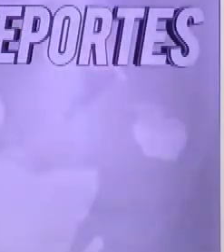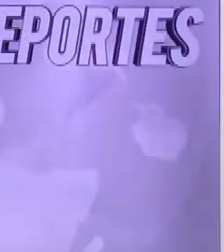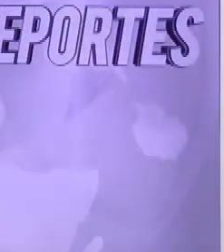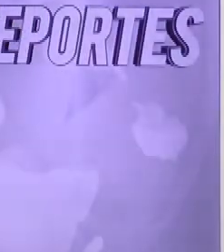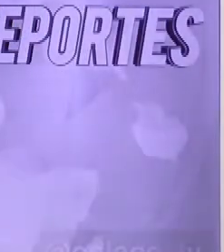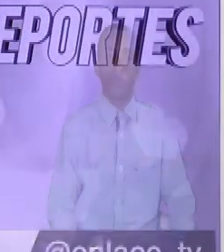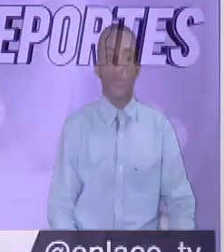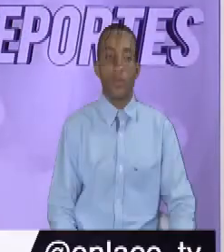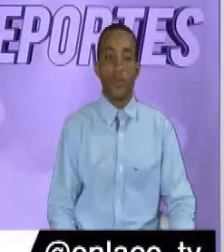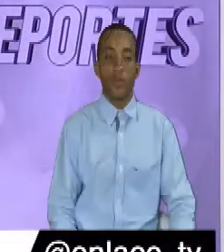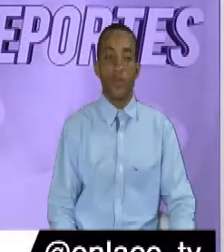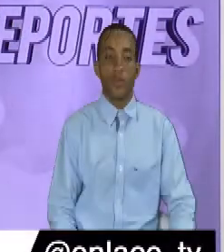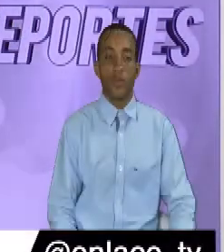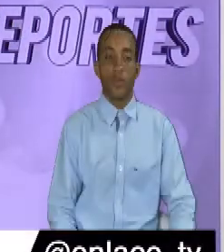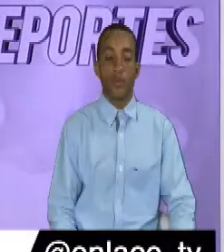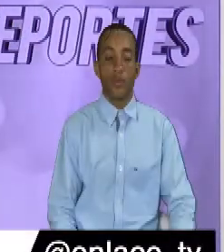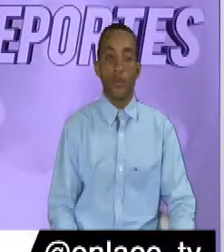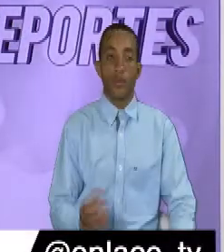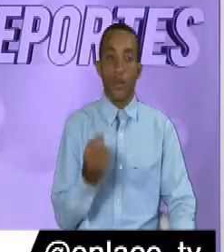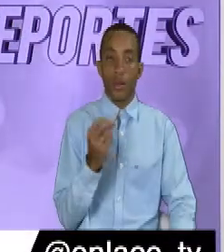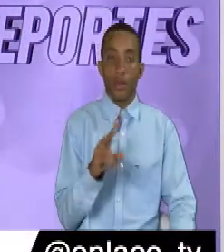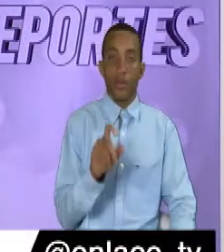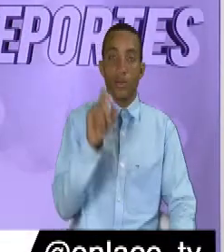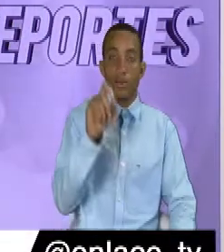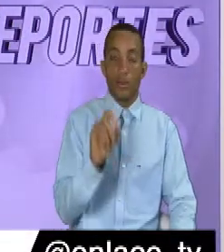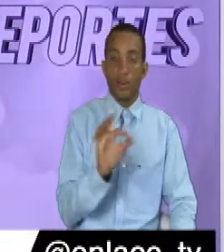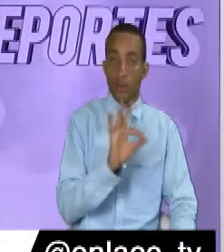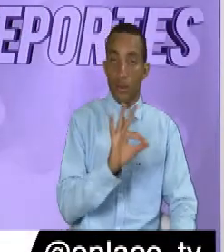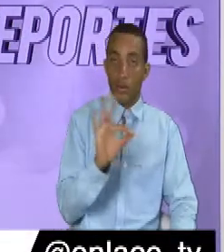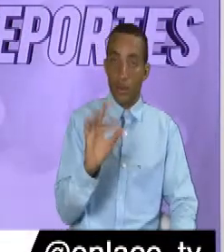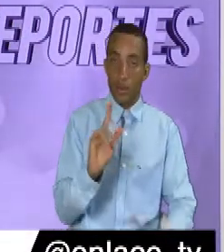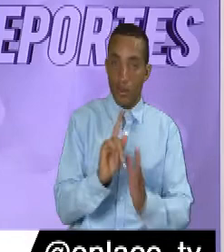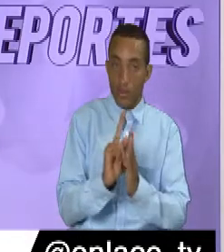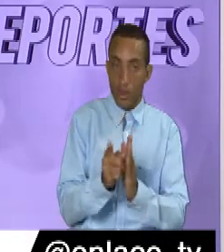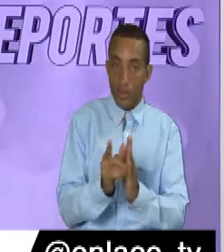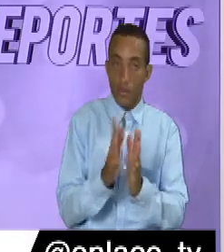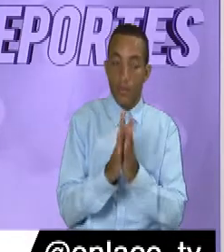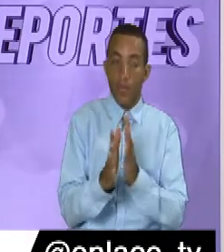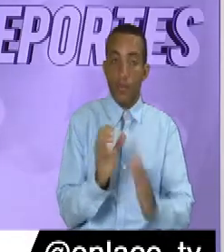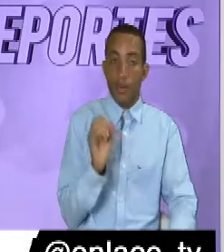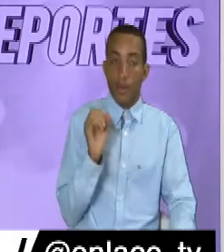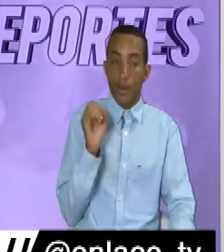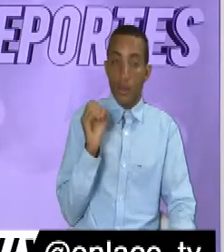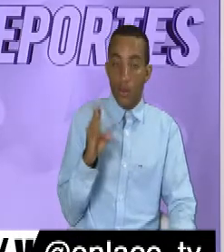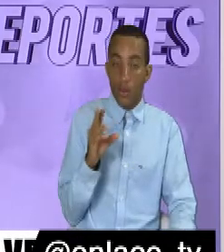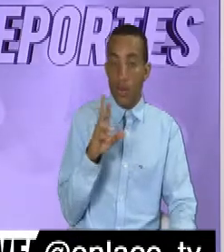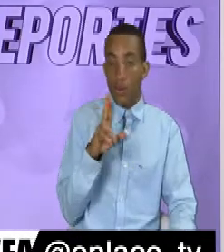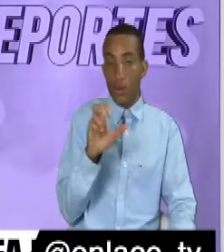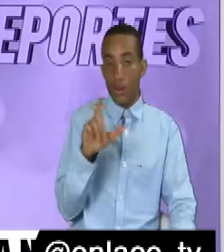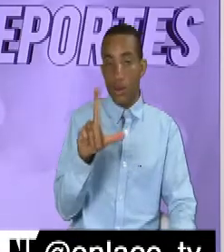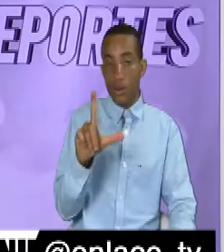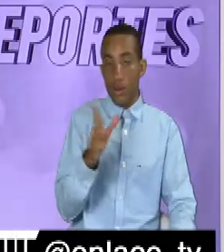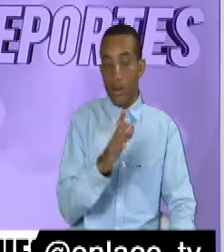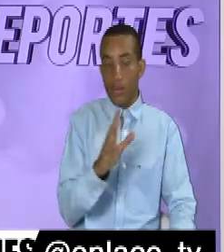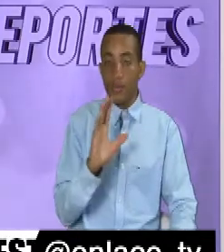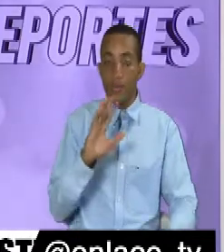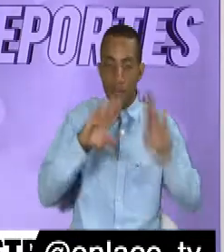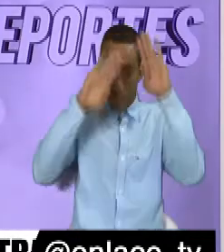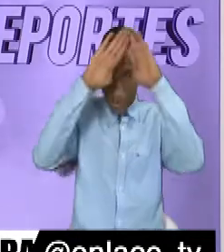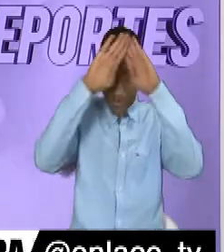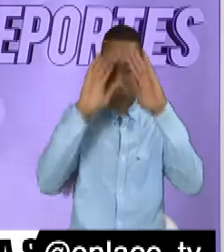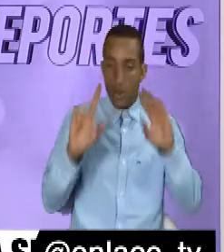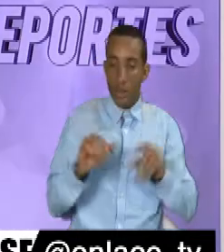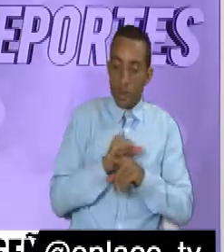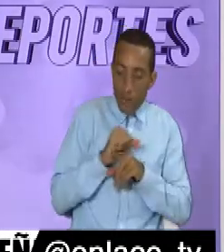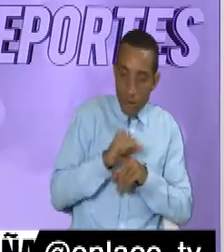Del mediodía, 33 minutos, y continuamos con información deportiva. Club Real Centro se prepara para diferentes torneos femeninos de fútbol en